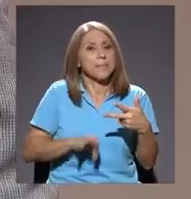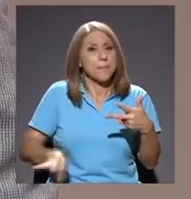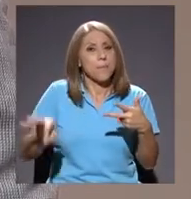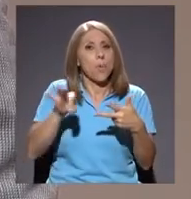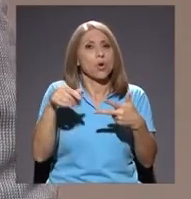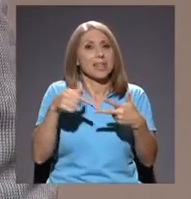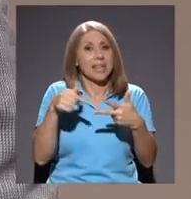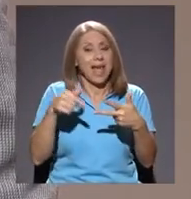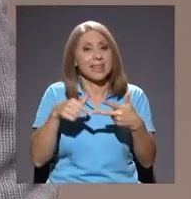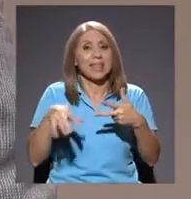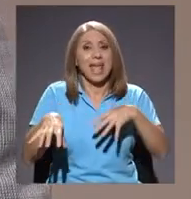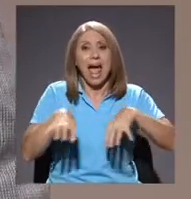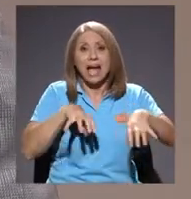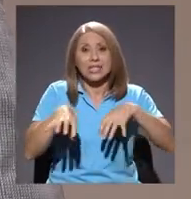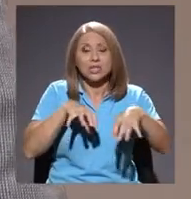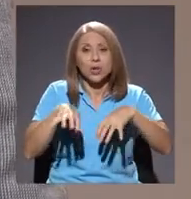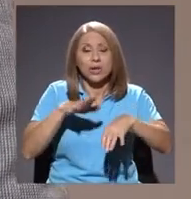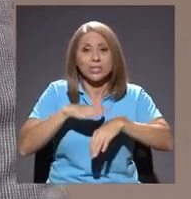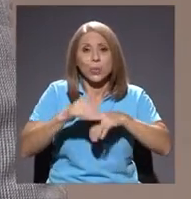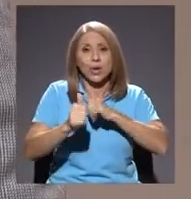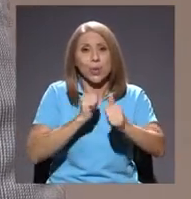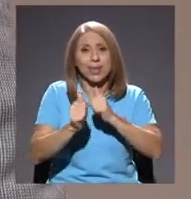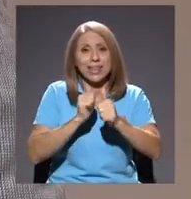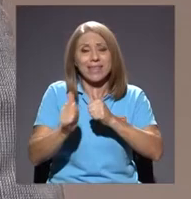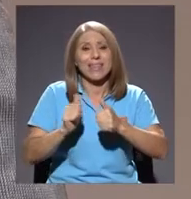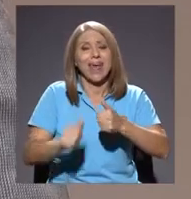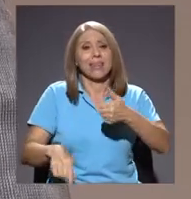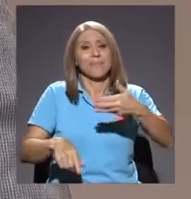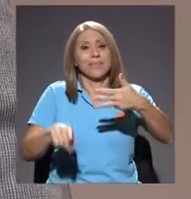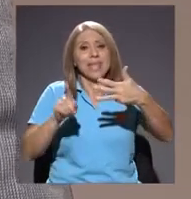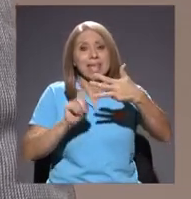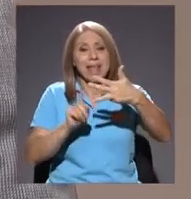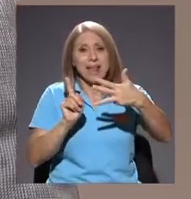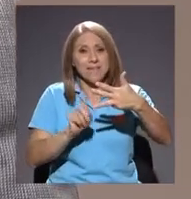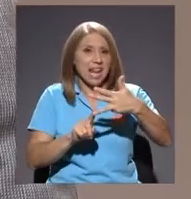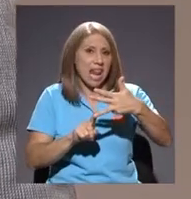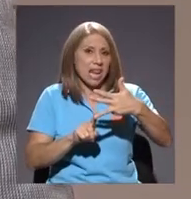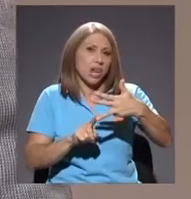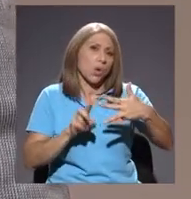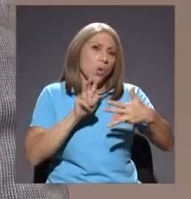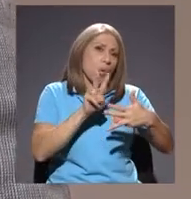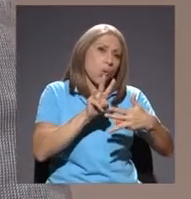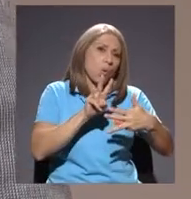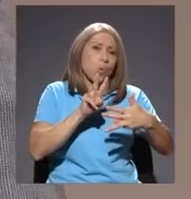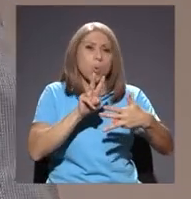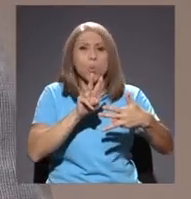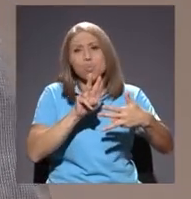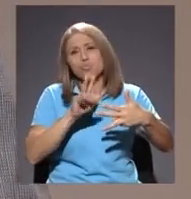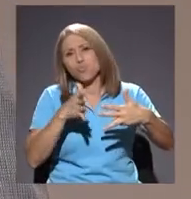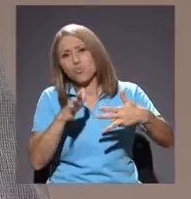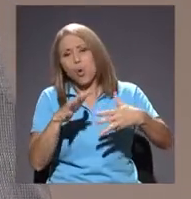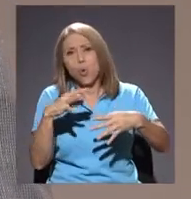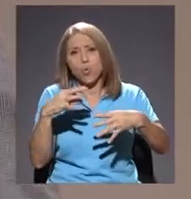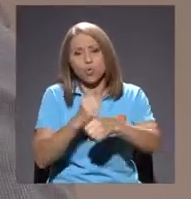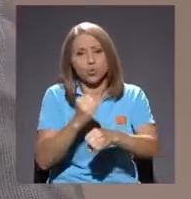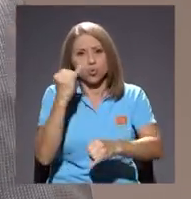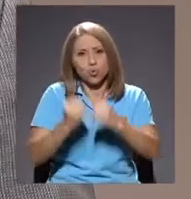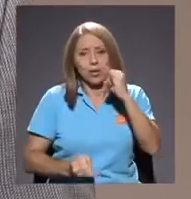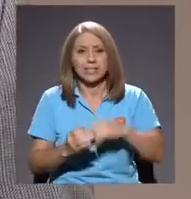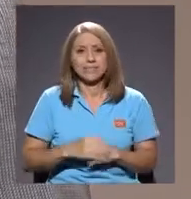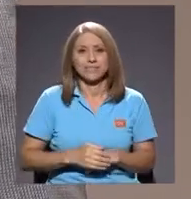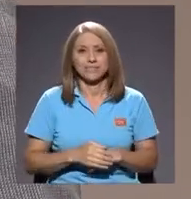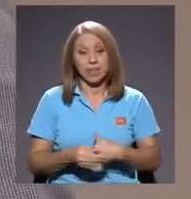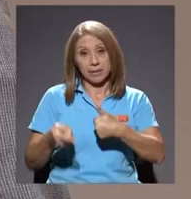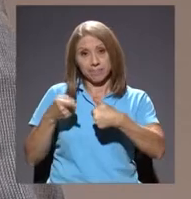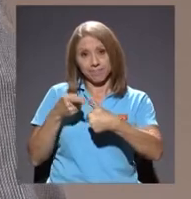en el en lo que es la competitividad para el final tal vez sacar una o dos conclusiones entonces en la parte internacional